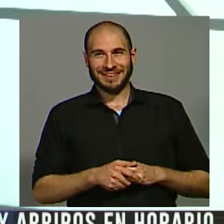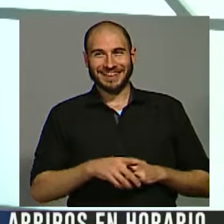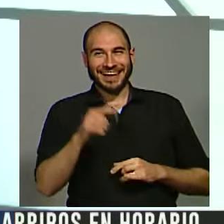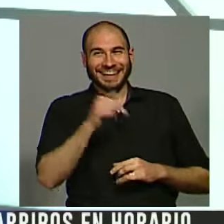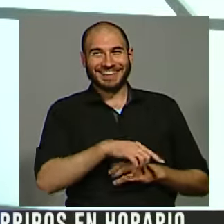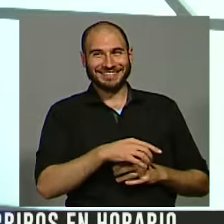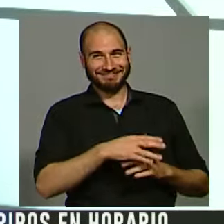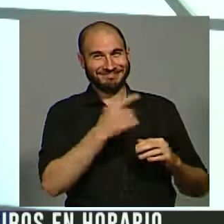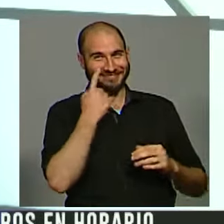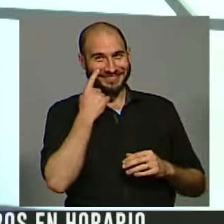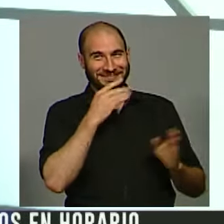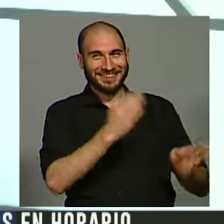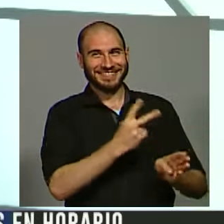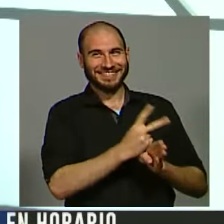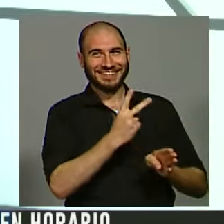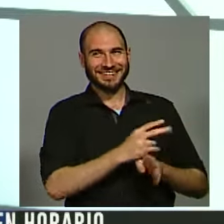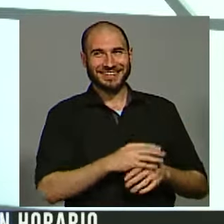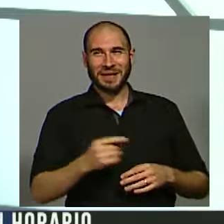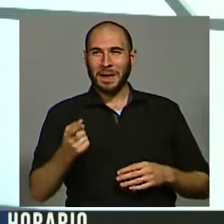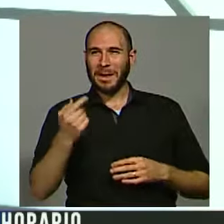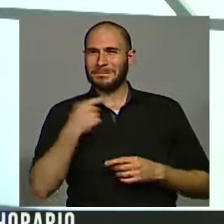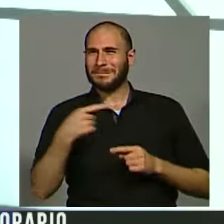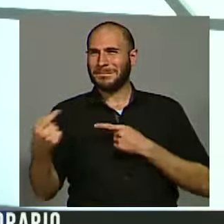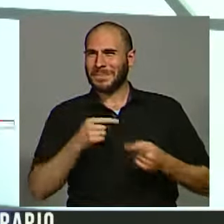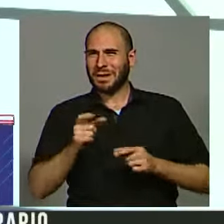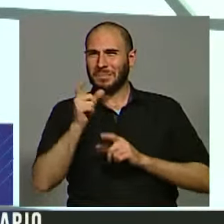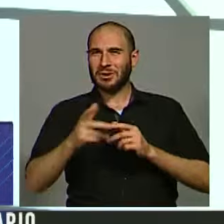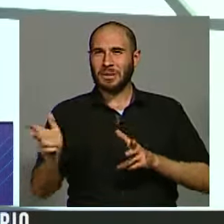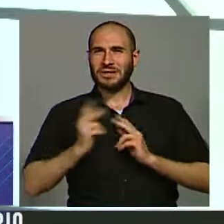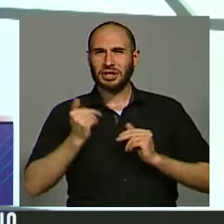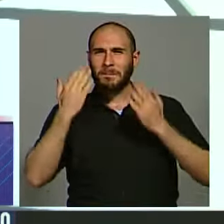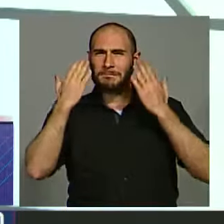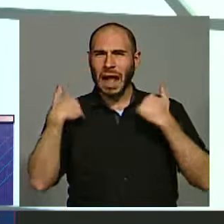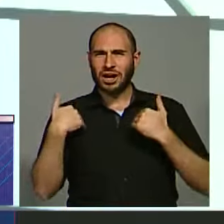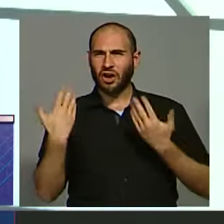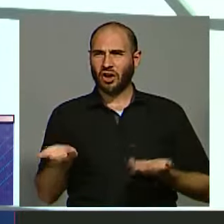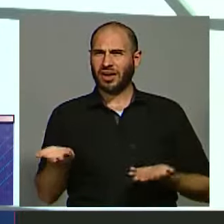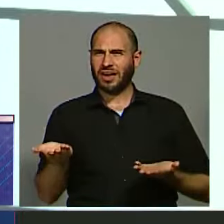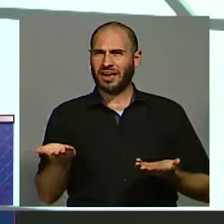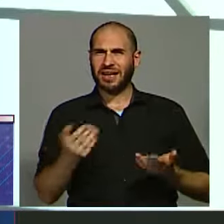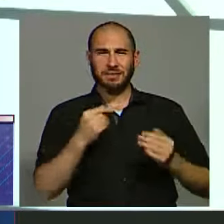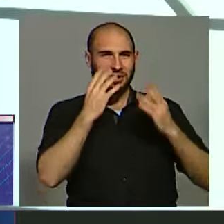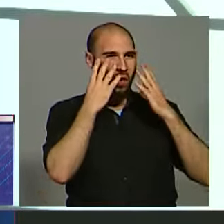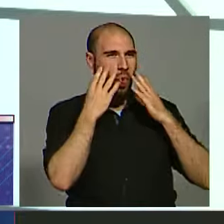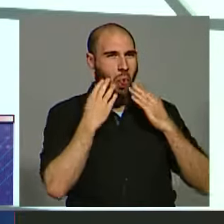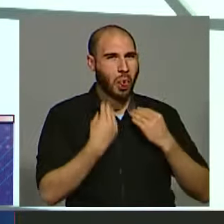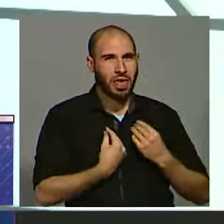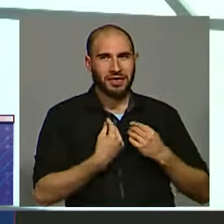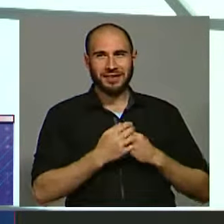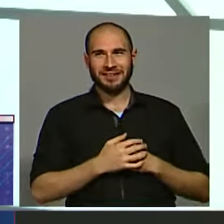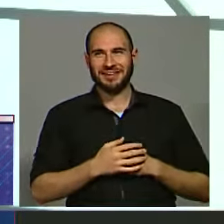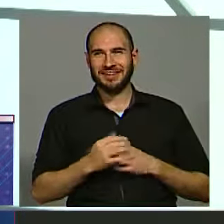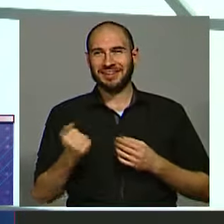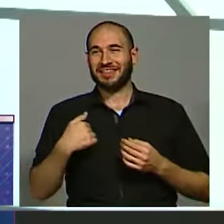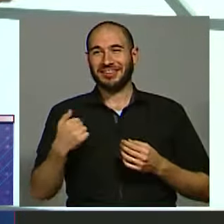Ya estamos, ¿eh? Sí, estamos, perdón, en el segundo bloque. Vos sabés que estamos peleando con la gente que me dicen que me veo pálido. No sé, ¿qué? ¿Se te bajó la presión? Se me ha bajado la presión. No,